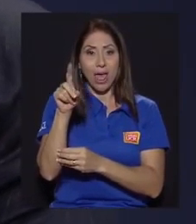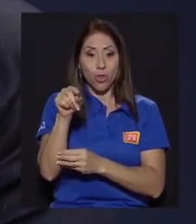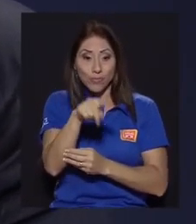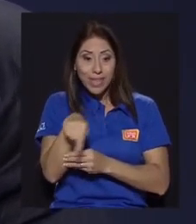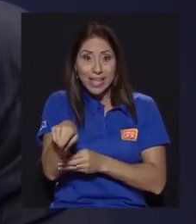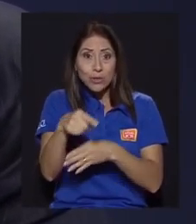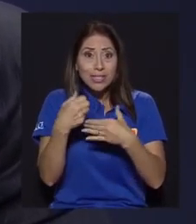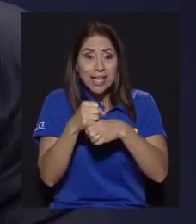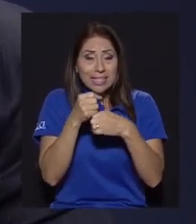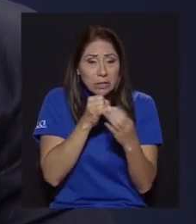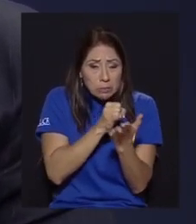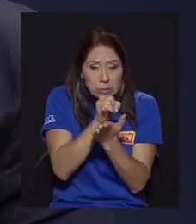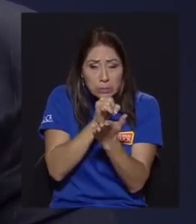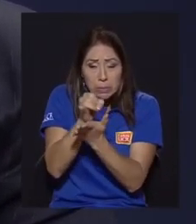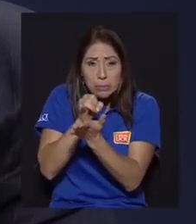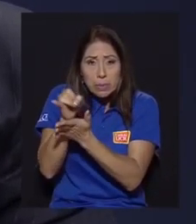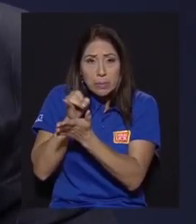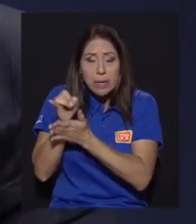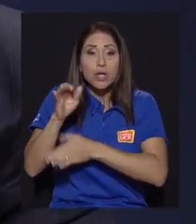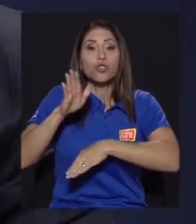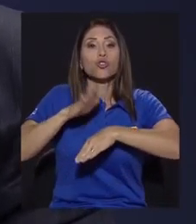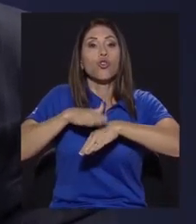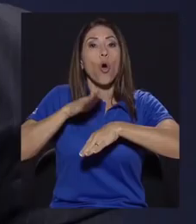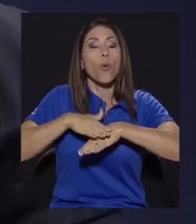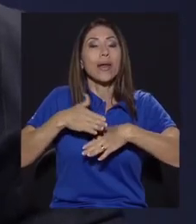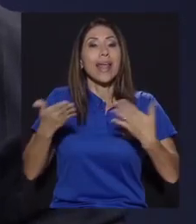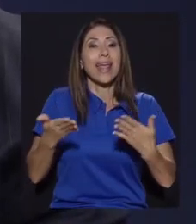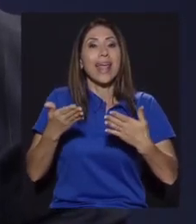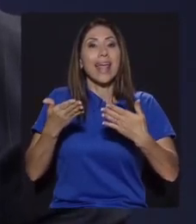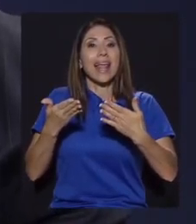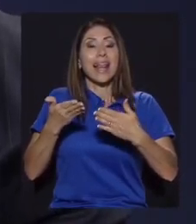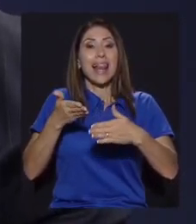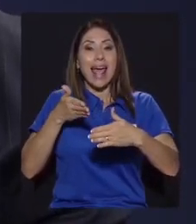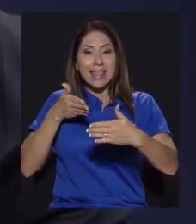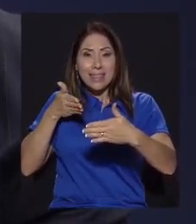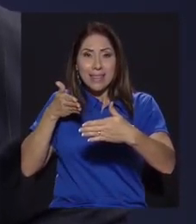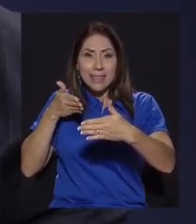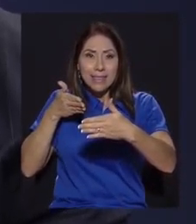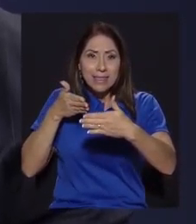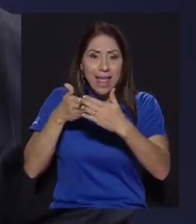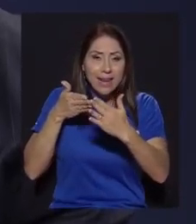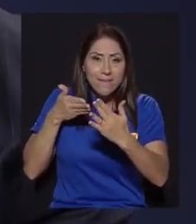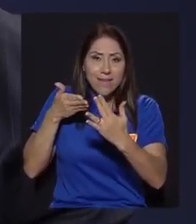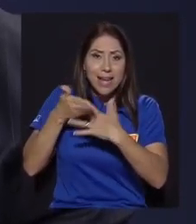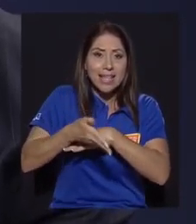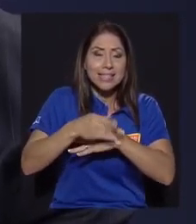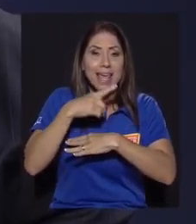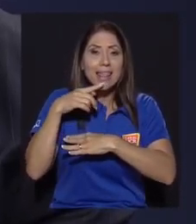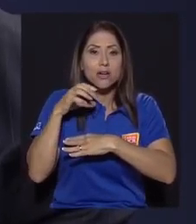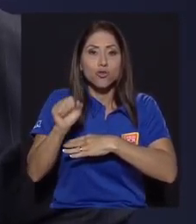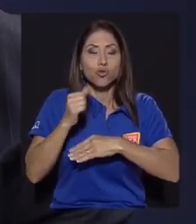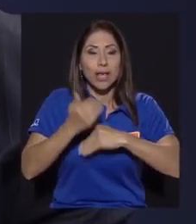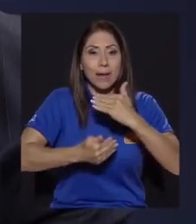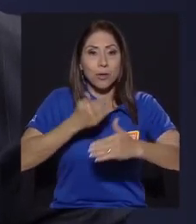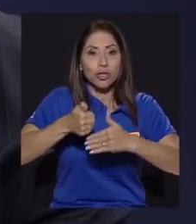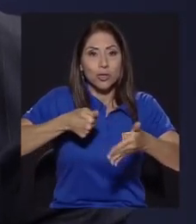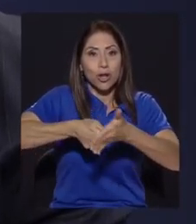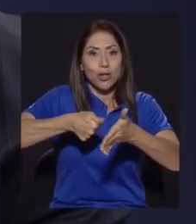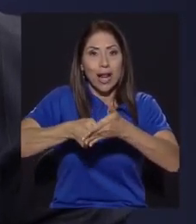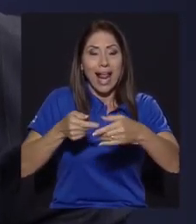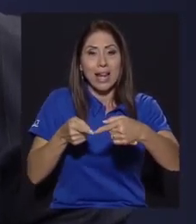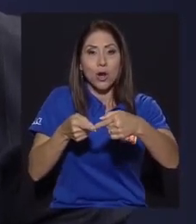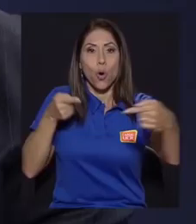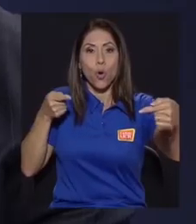interferencia del rusia en el proceso electoral contra la señora